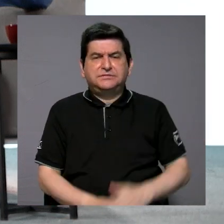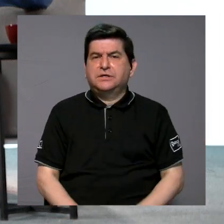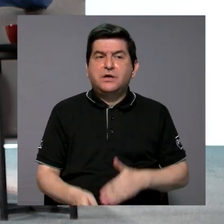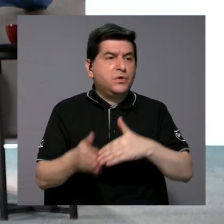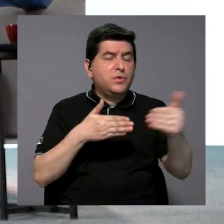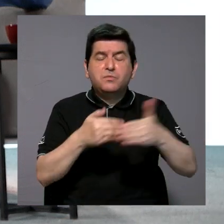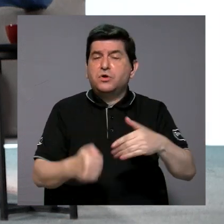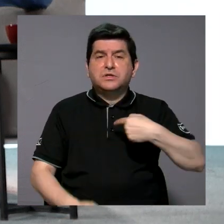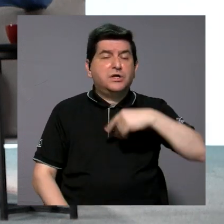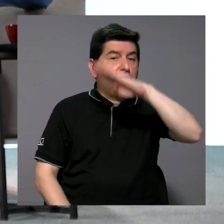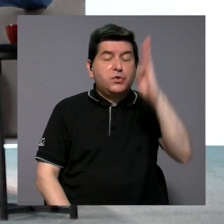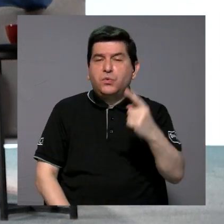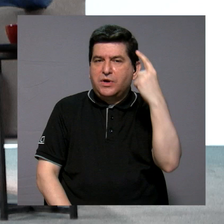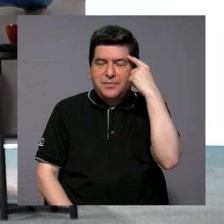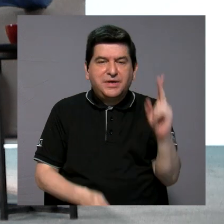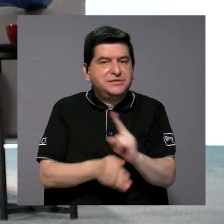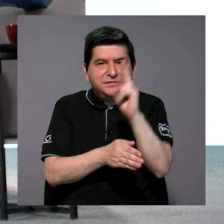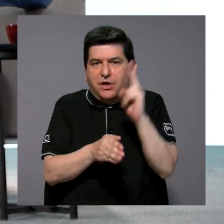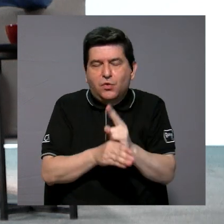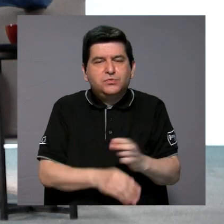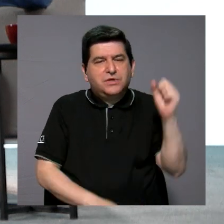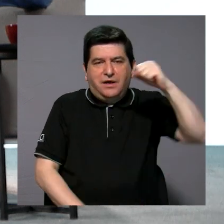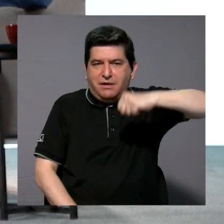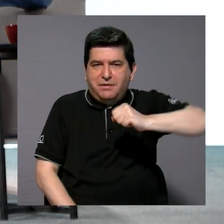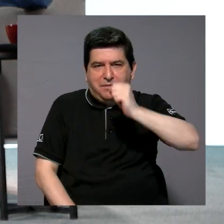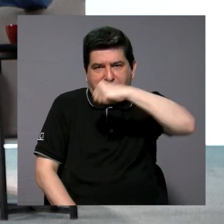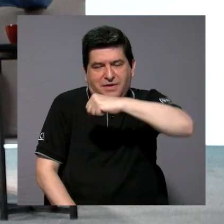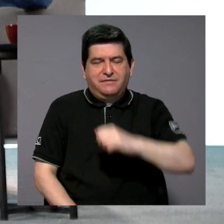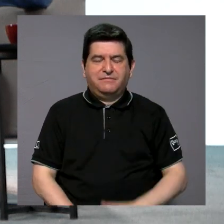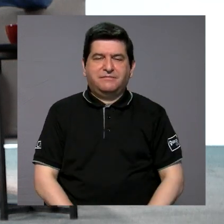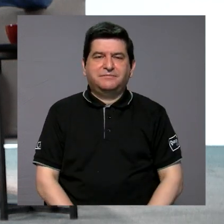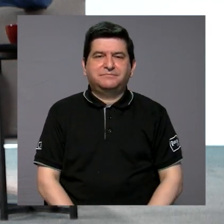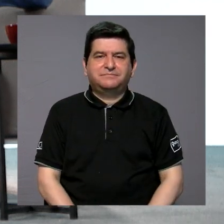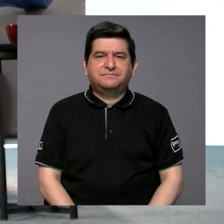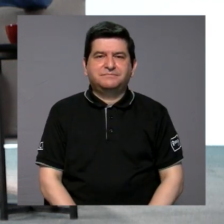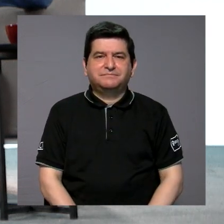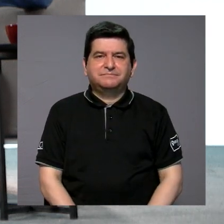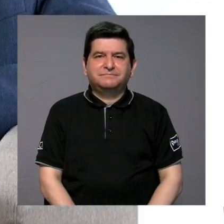nunca piense usar una ballena. Entonces,